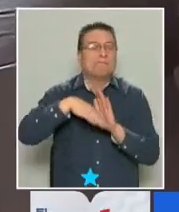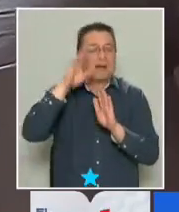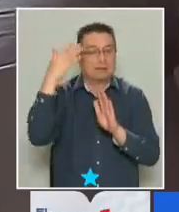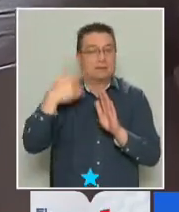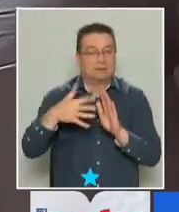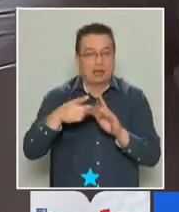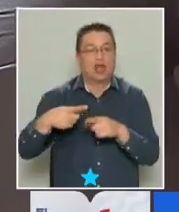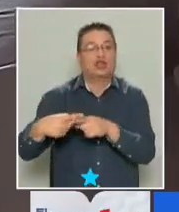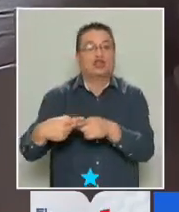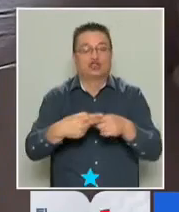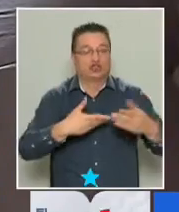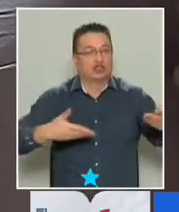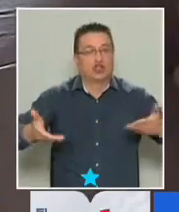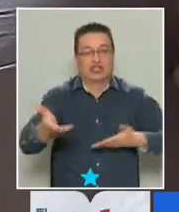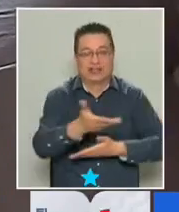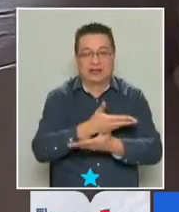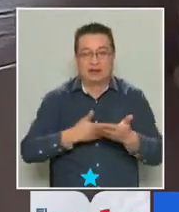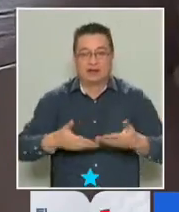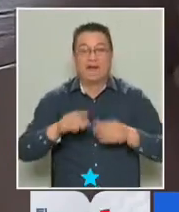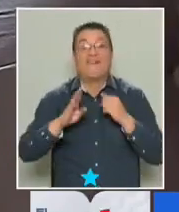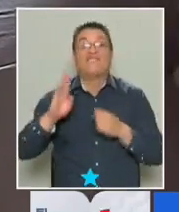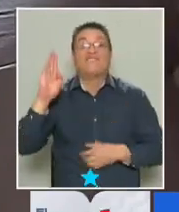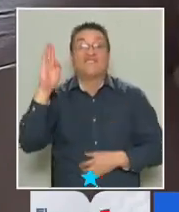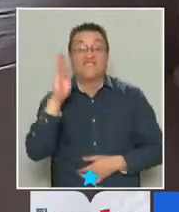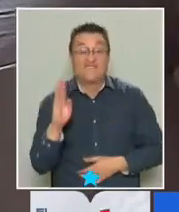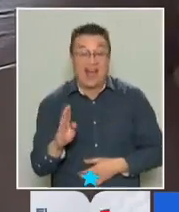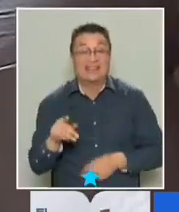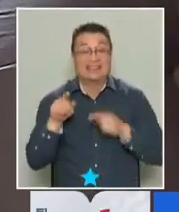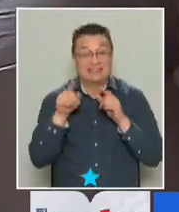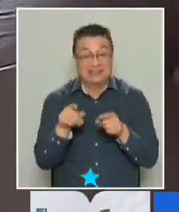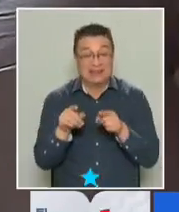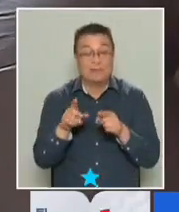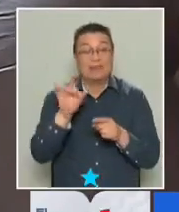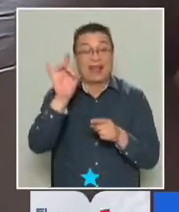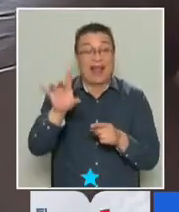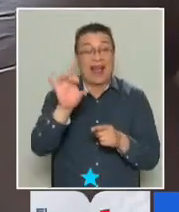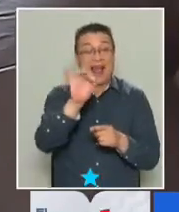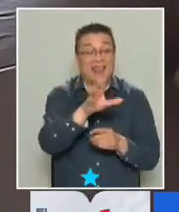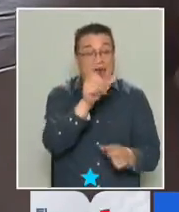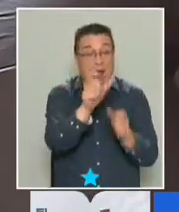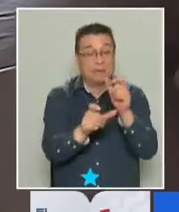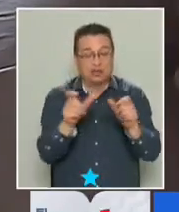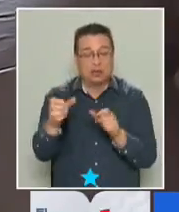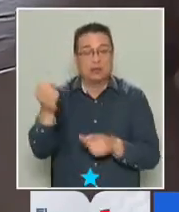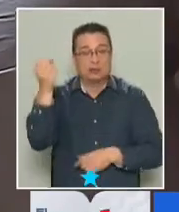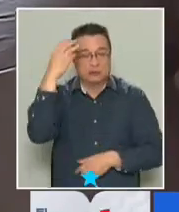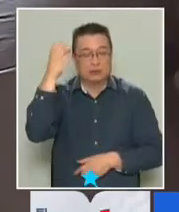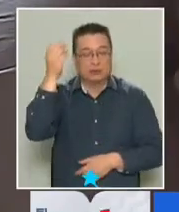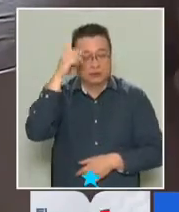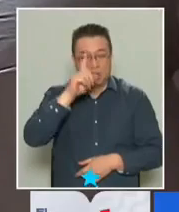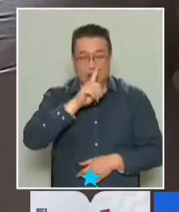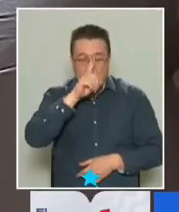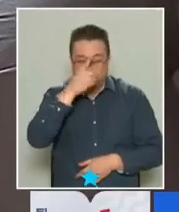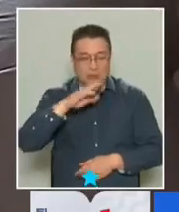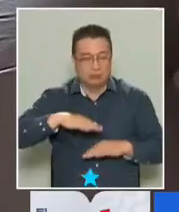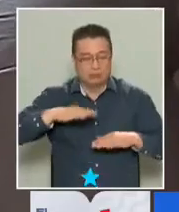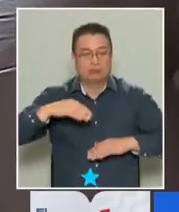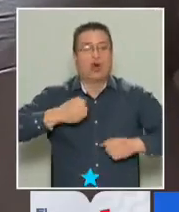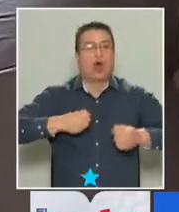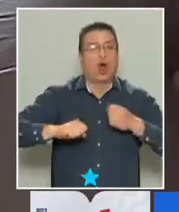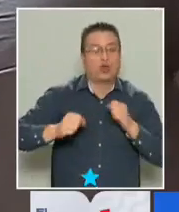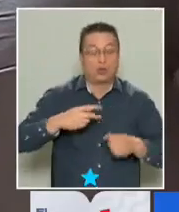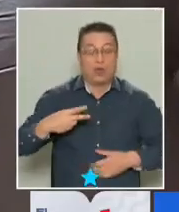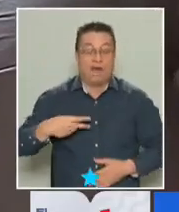proceso de socialización es la base en donde cada persona aprende los hábitos actitudes formas de conducta y